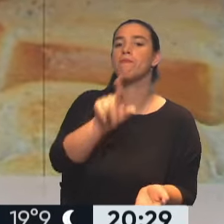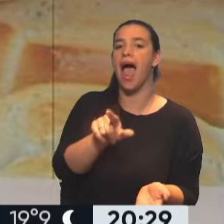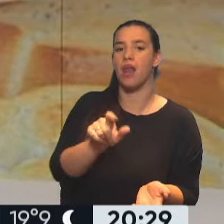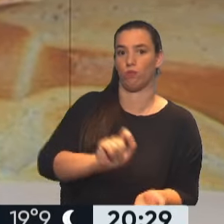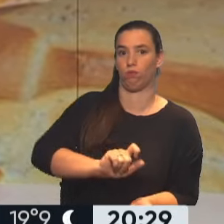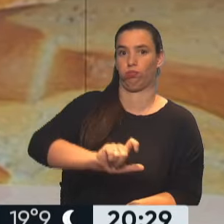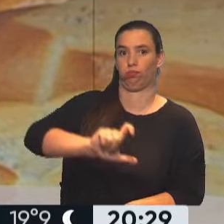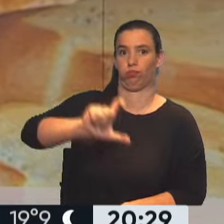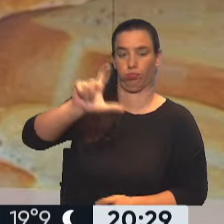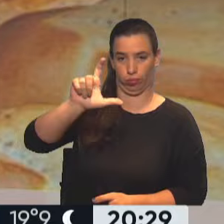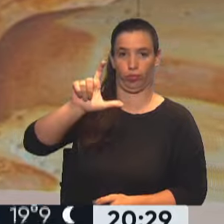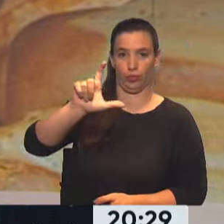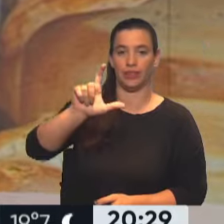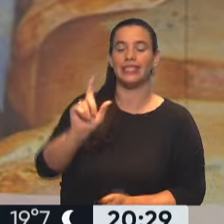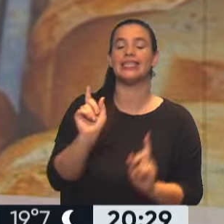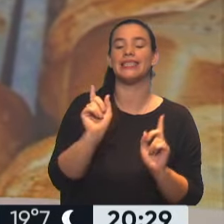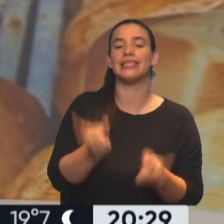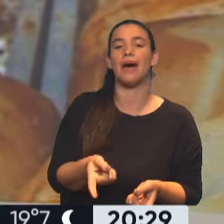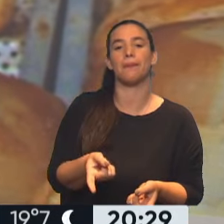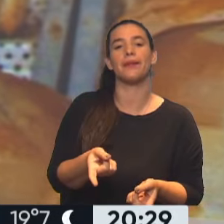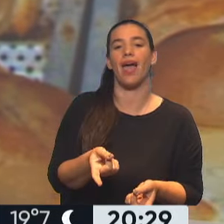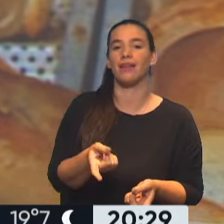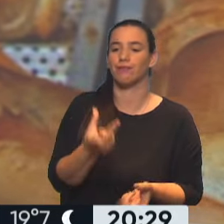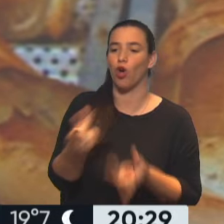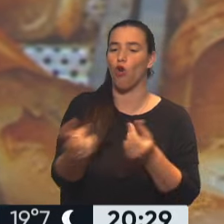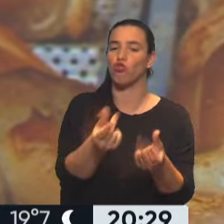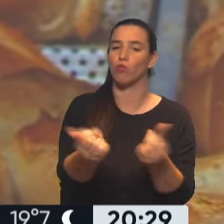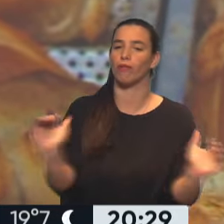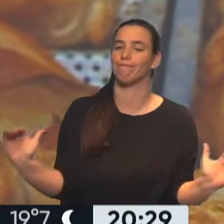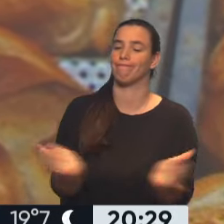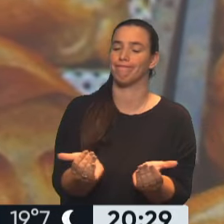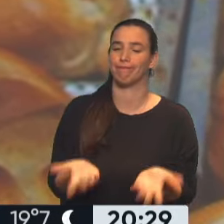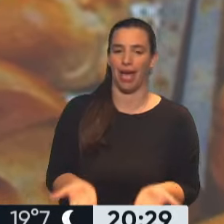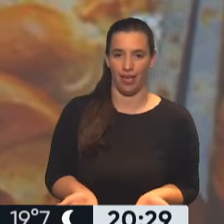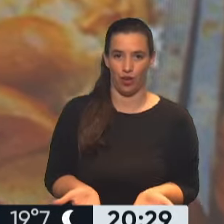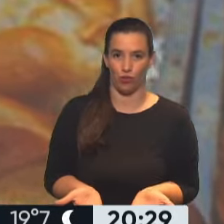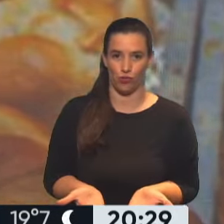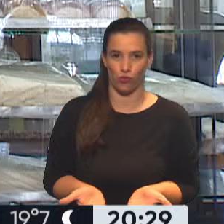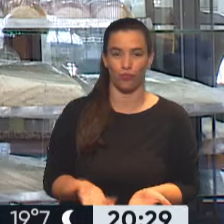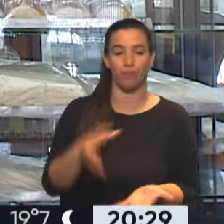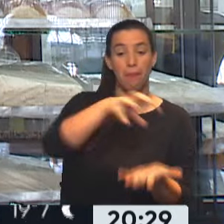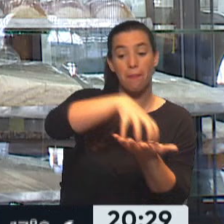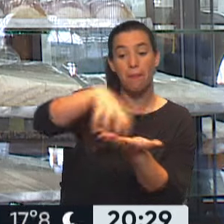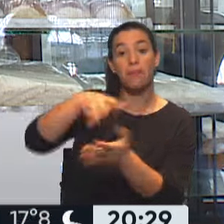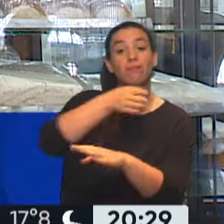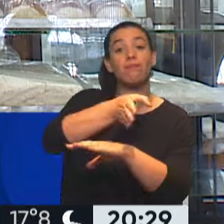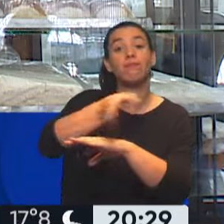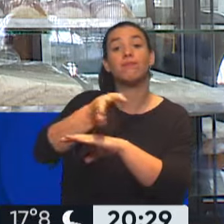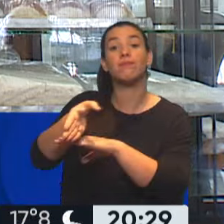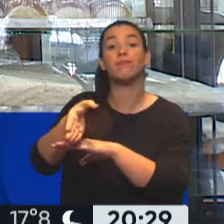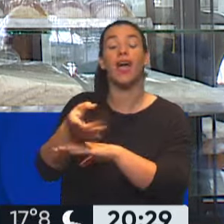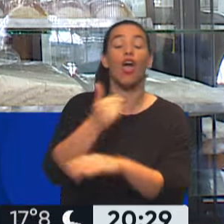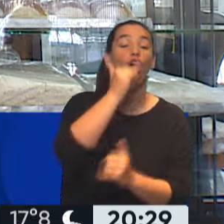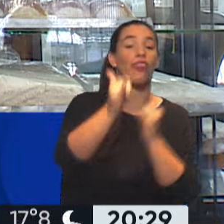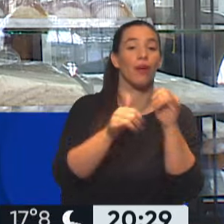su valor y ha caído también el consumo. Recorrimos algunas panaderías y te contamos la situación. Y la margarina,